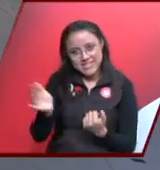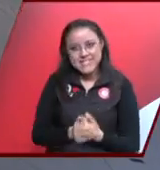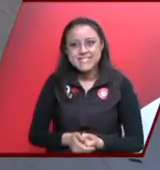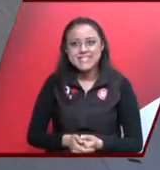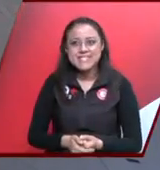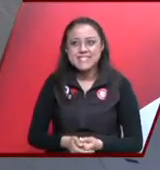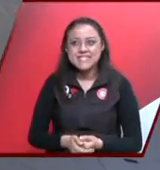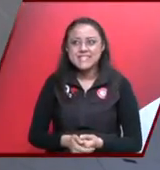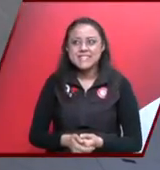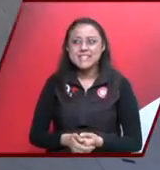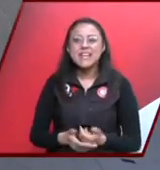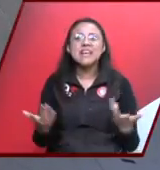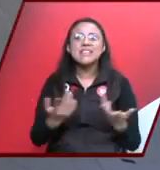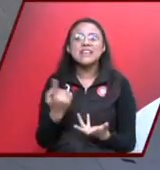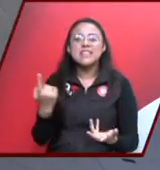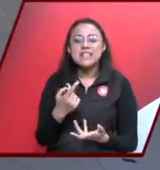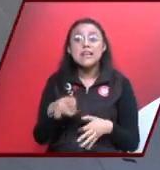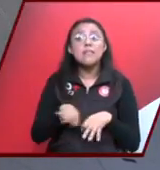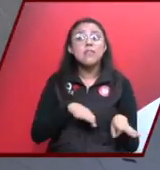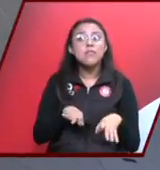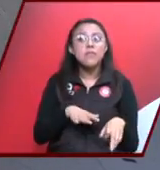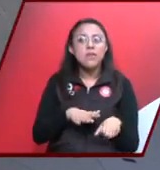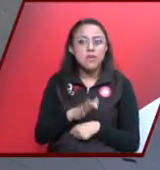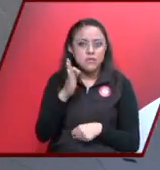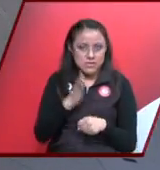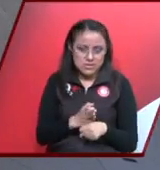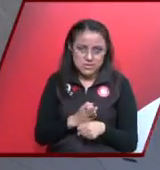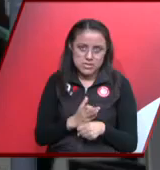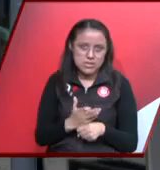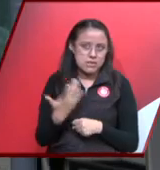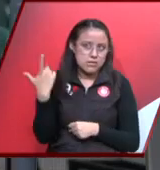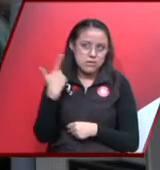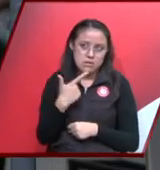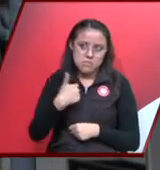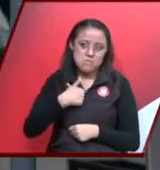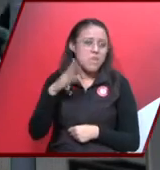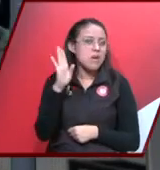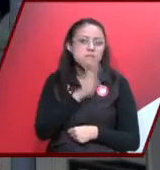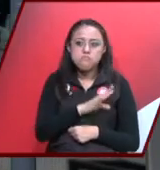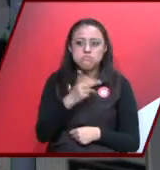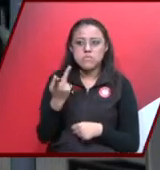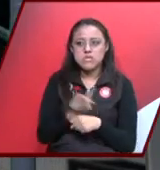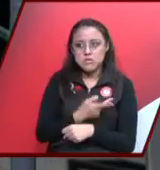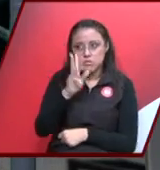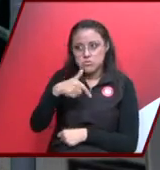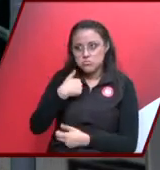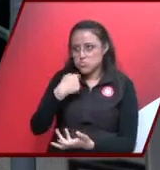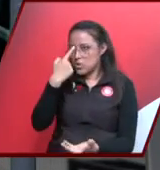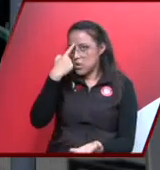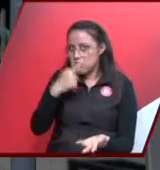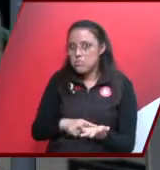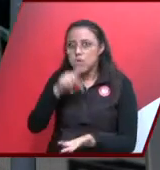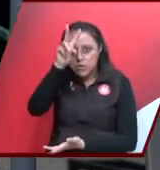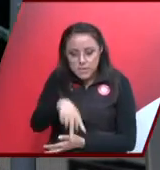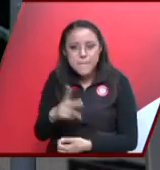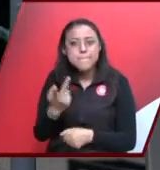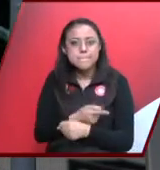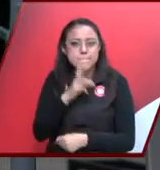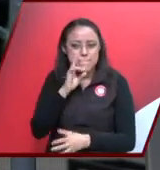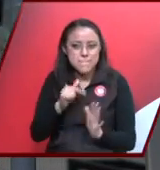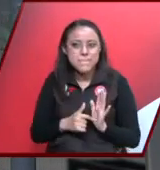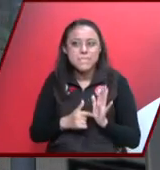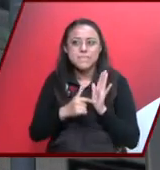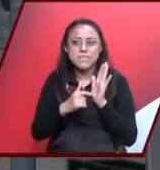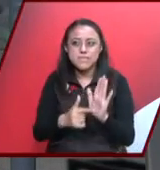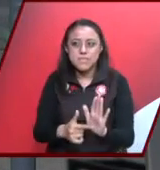Está bien. ¿Qué le parece? ¿Qué hiciste de chamba? Es el colmo, señor. Es el colmo lo que me pasó hoy. No lo creía, pero fue en serio. Quiero que vean esta